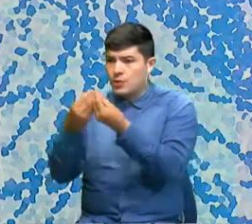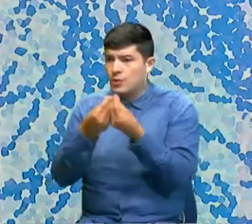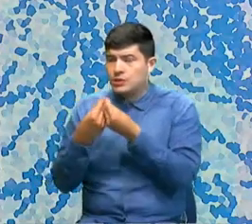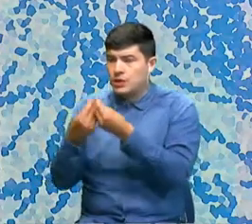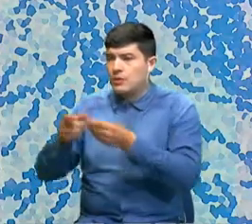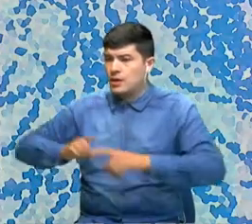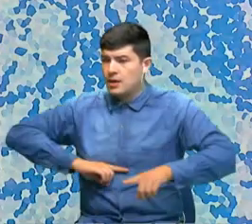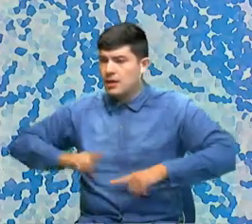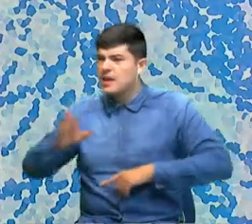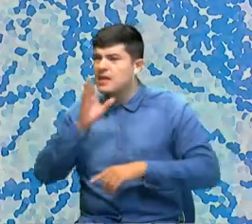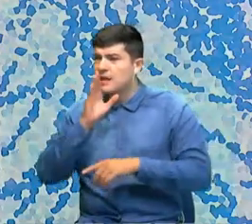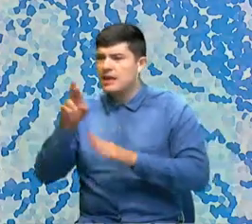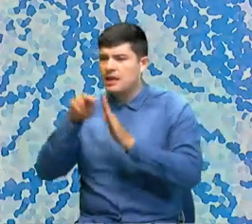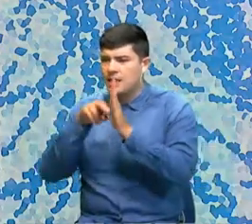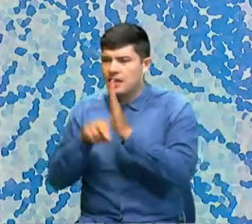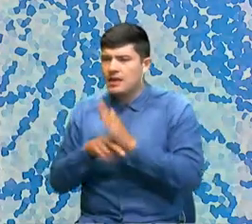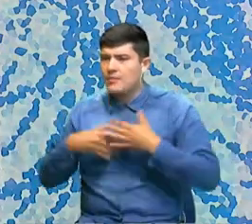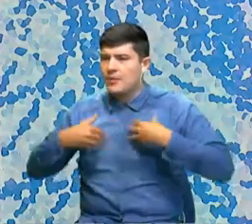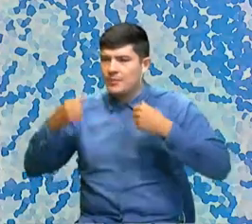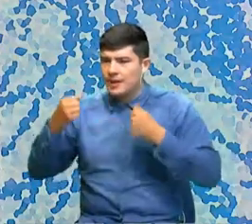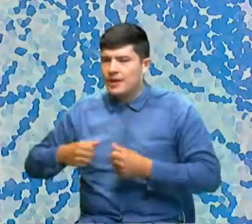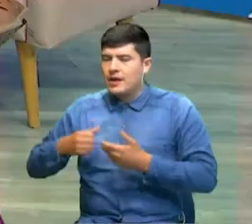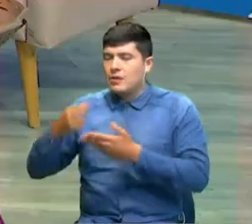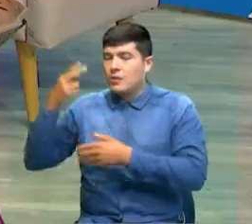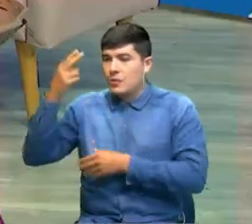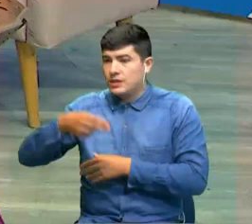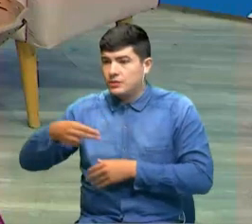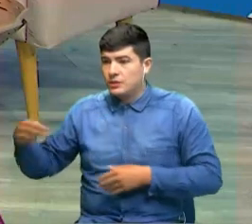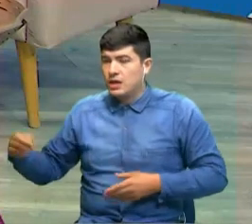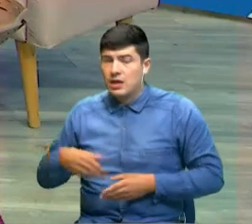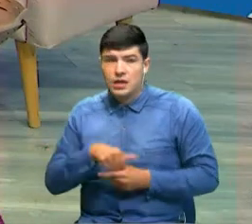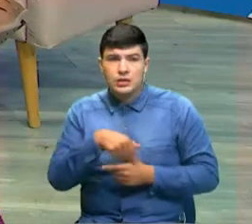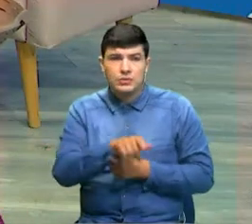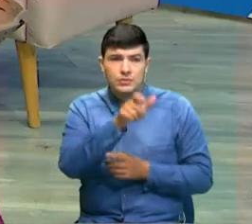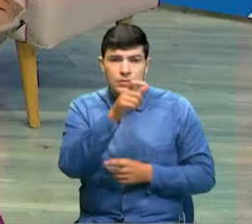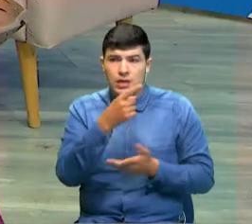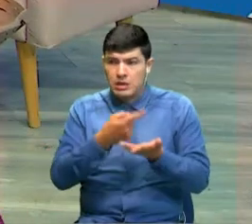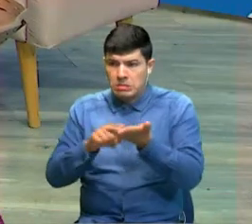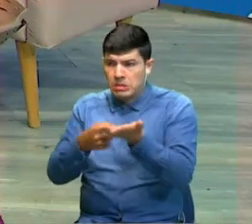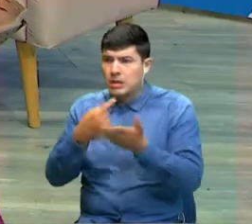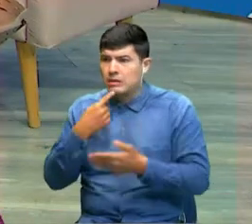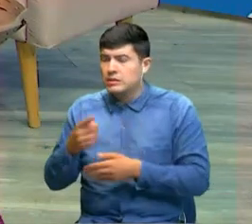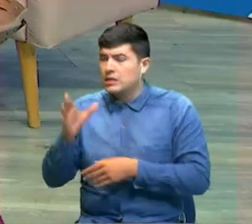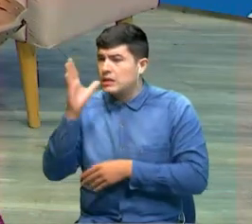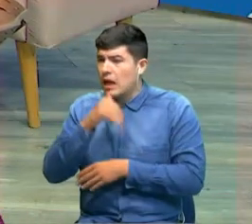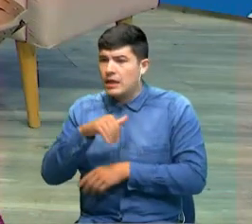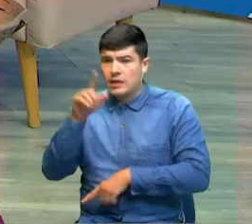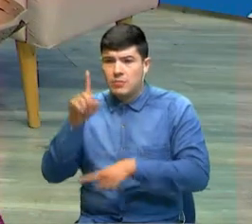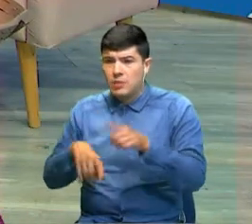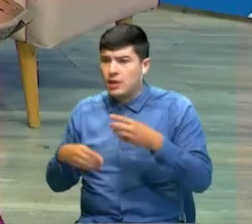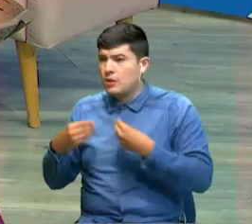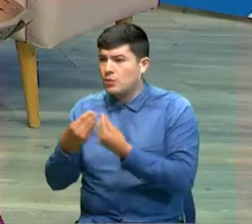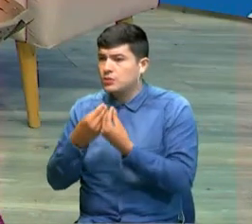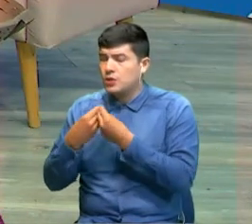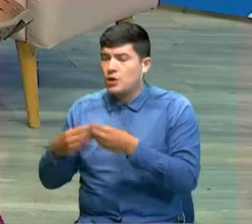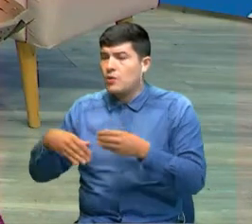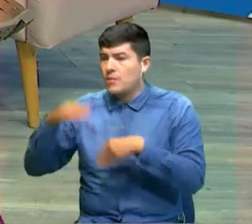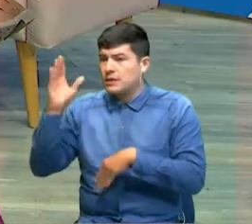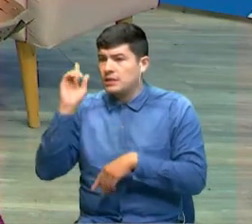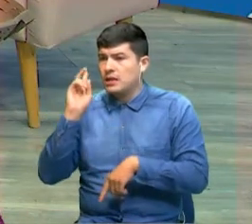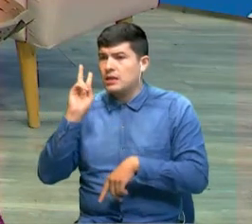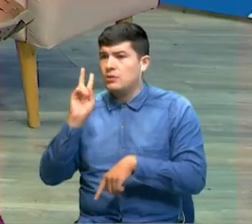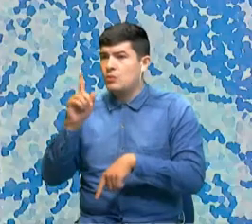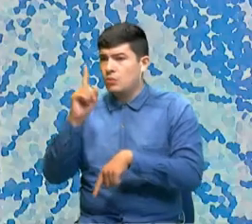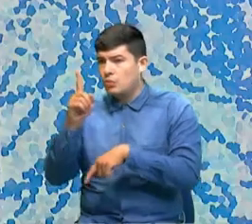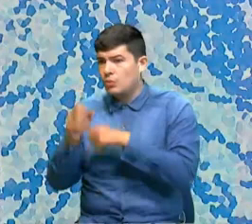Administración es el reglamento de propiedad horizontal. Él podría decir, nadie podrá ser miembro del Consejo de Administración en tiempos